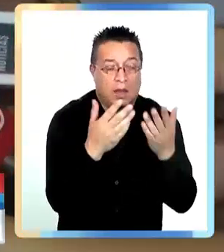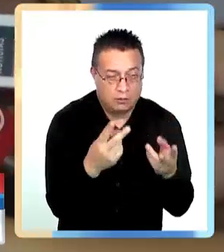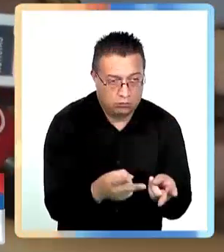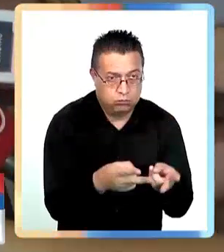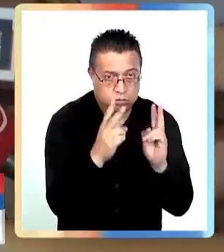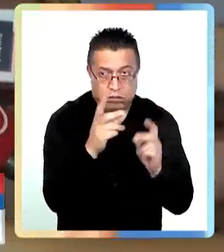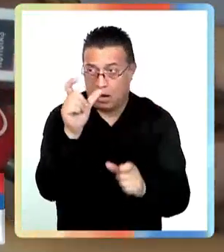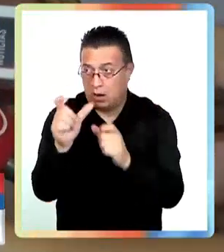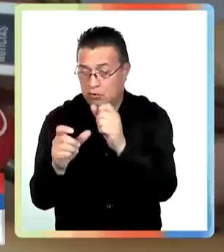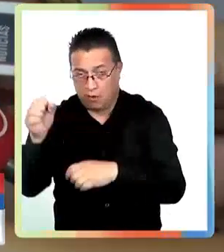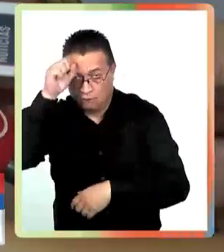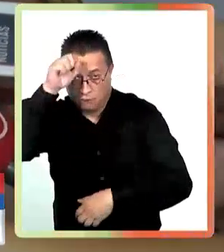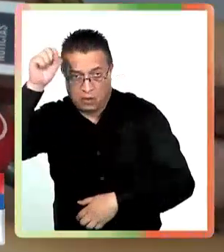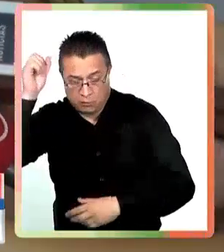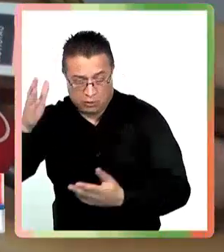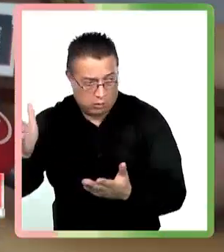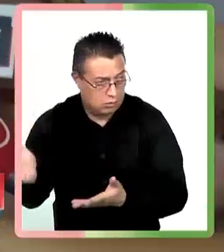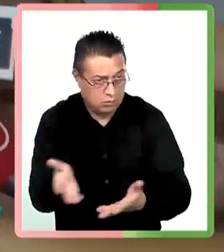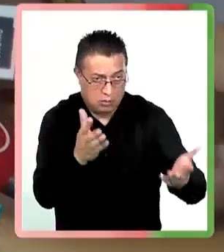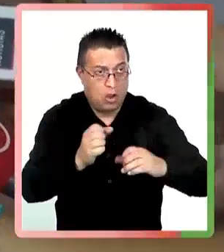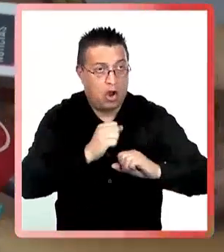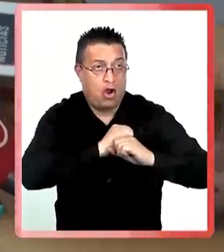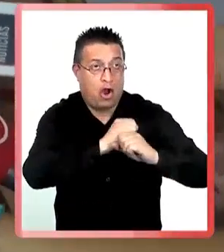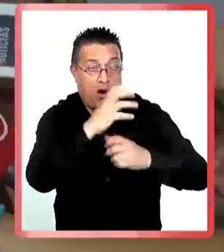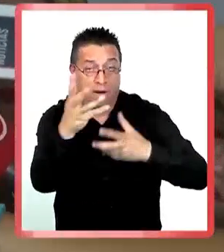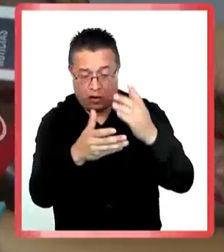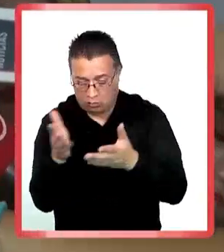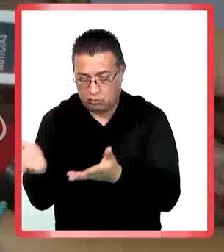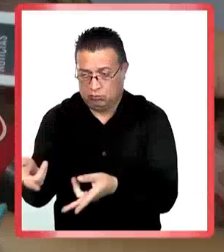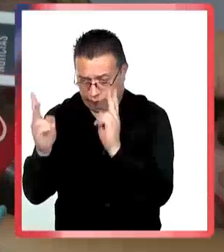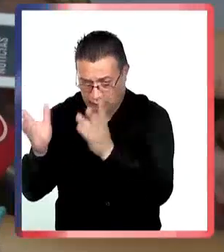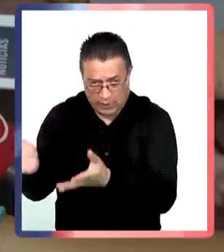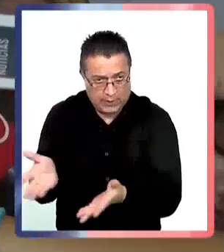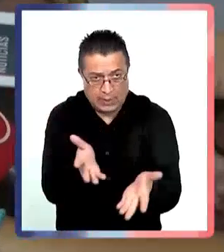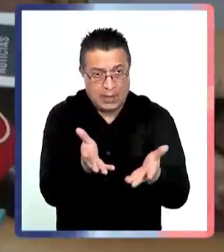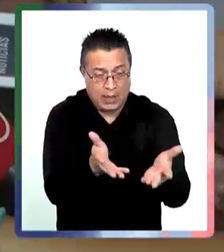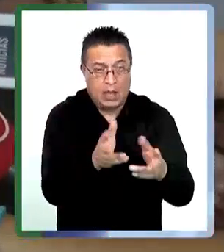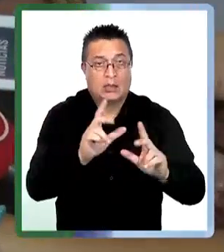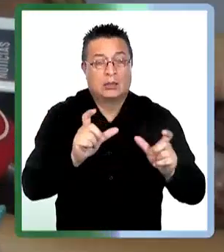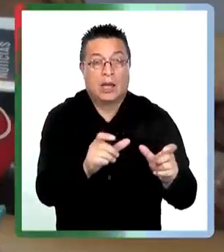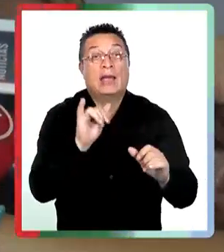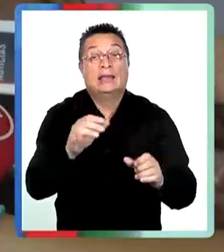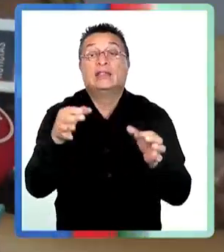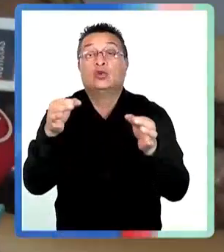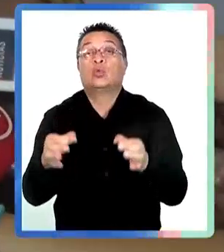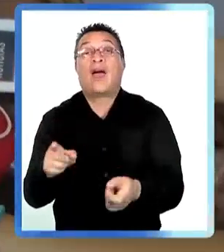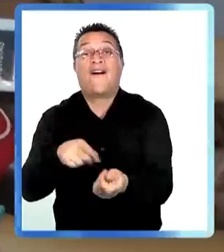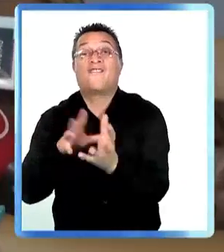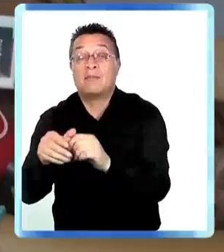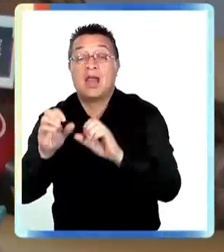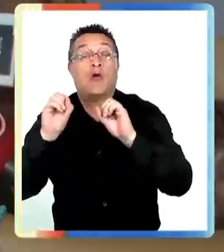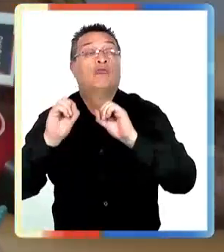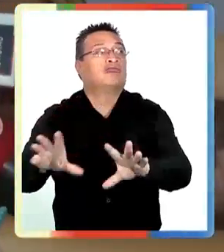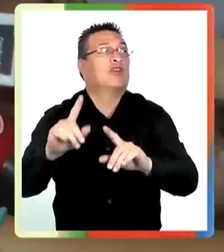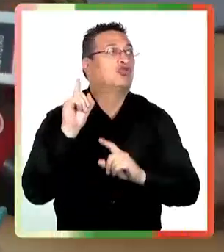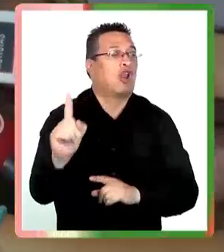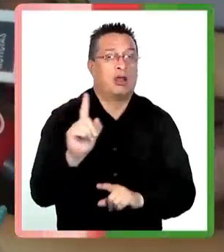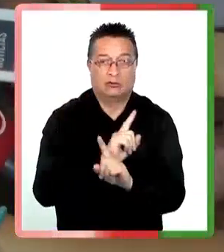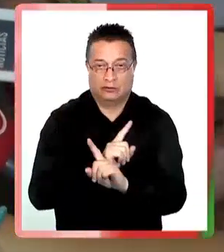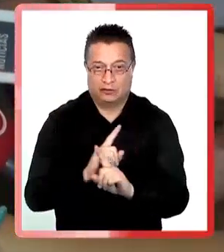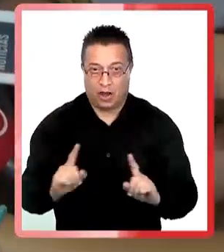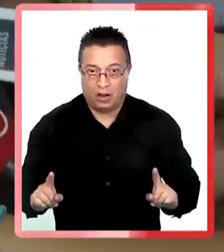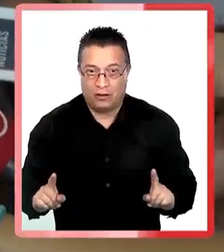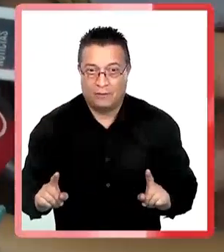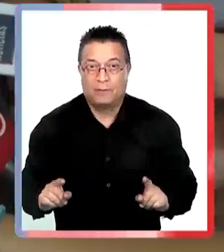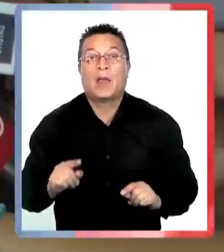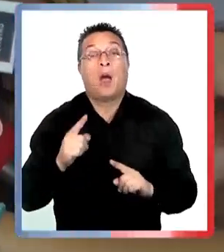para poder por un lado entregar las facilidades a brigadistas a bomberos a quienes están combatiendo el fuego y por otro lado la